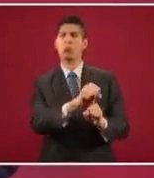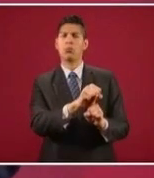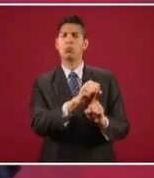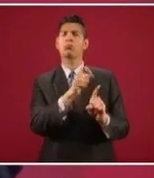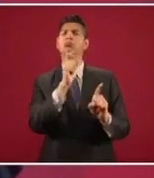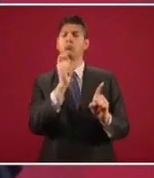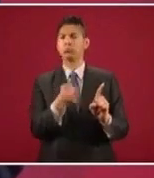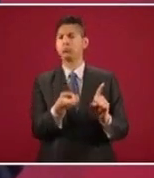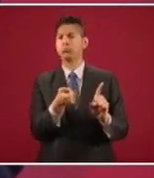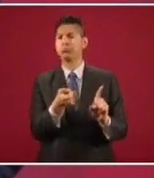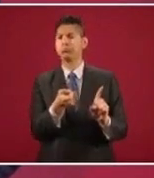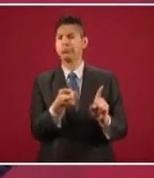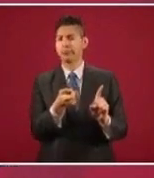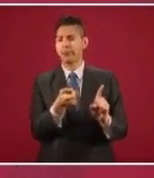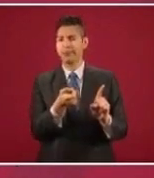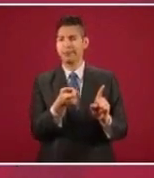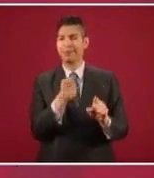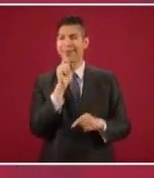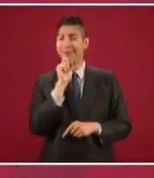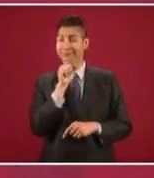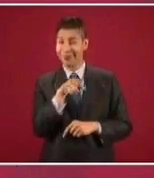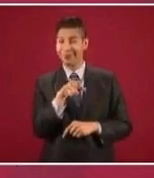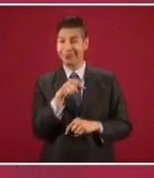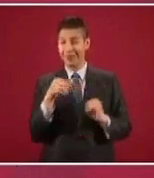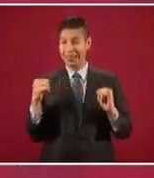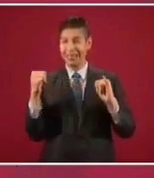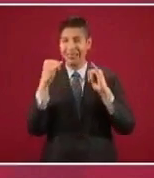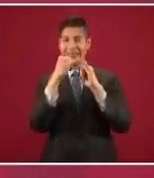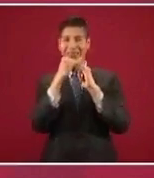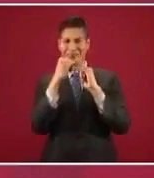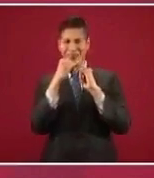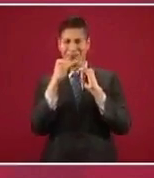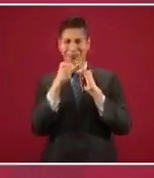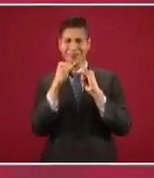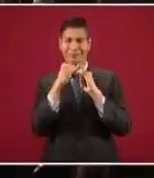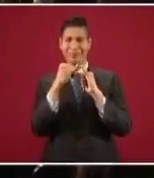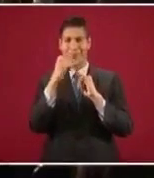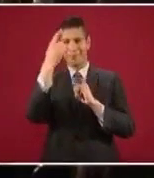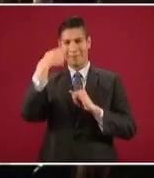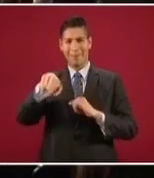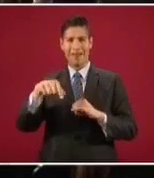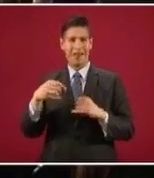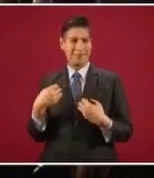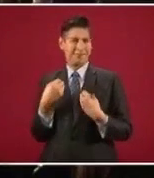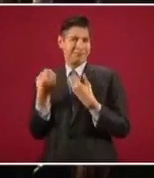que el Instituto para devolverle al pueblo lo robado